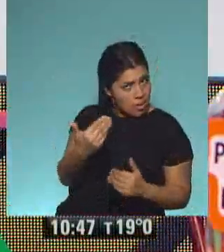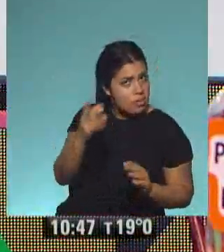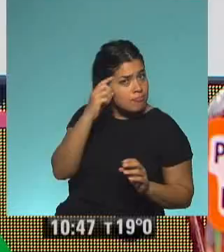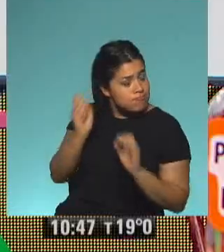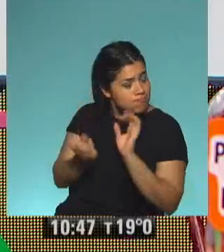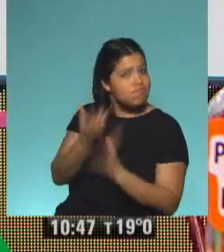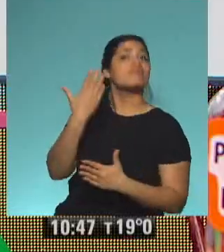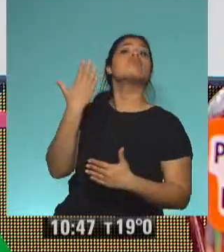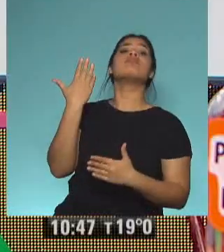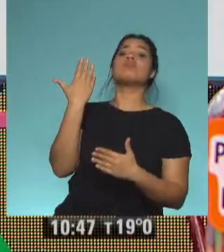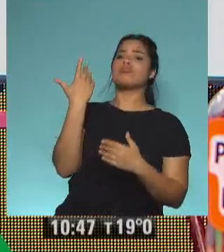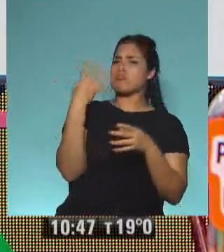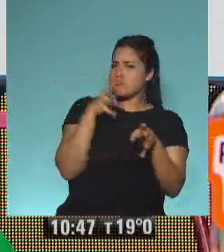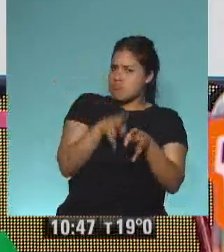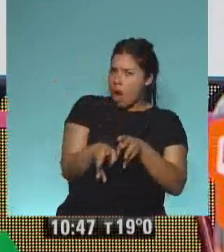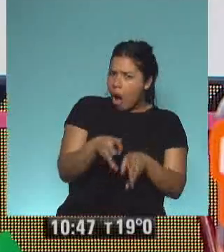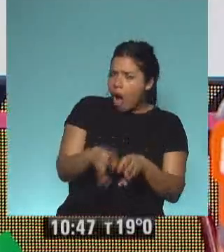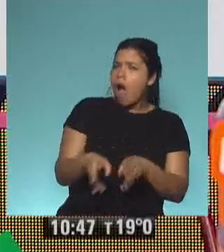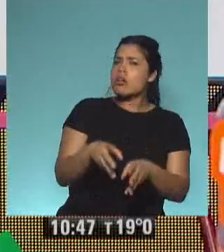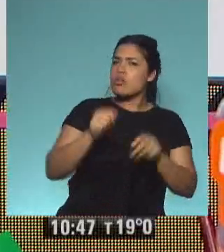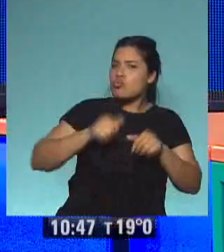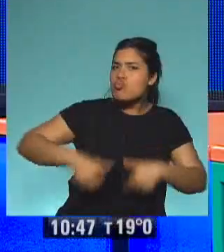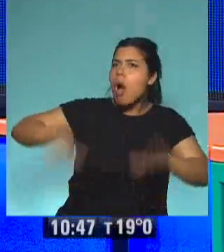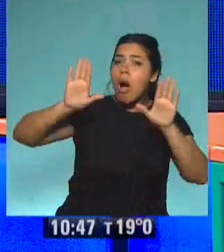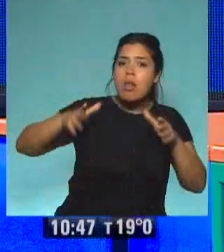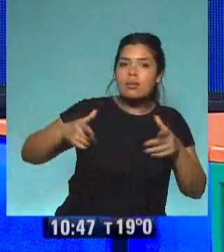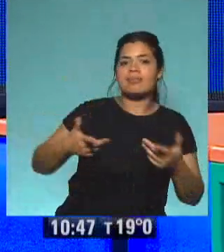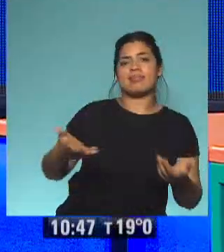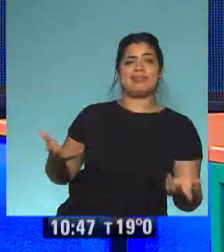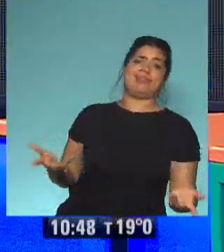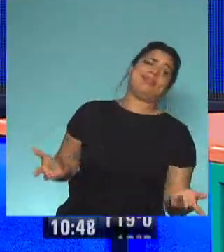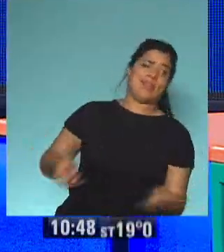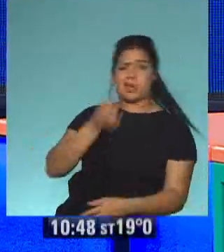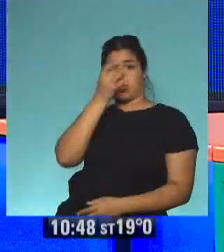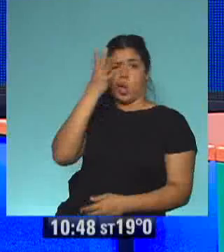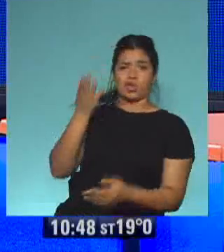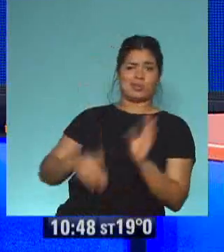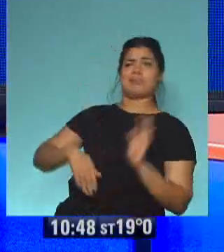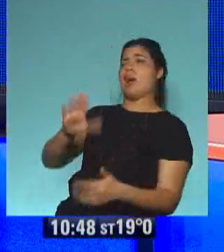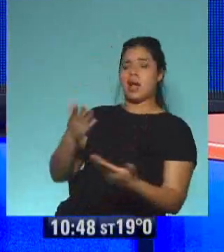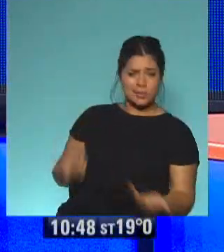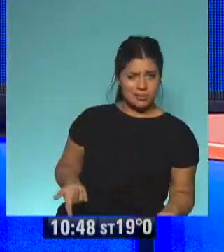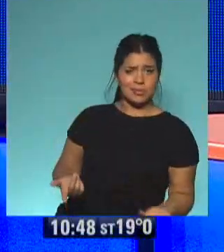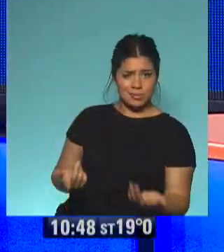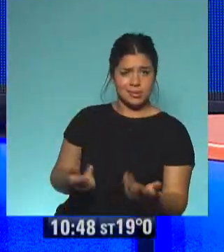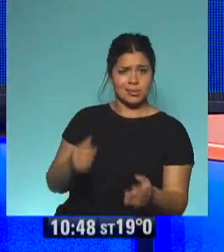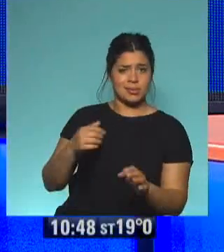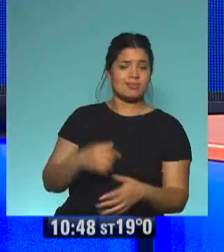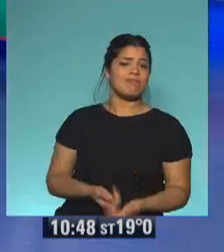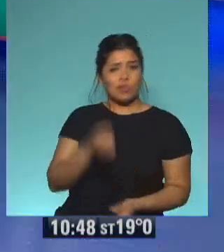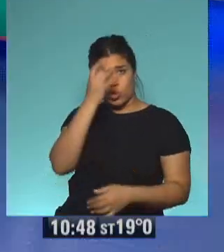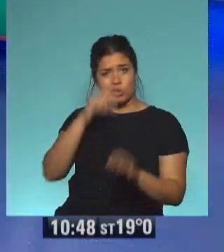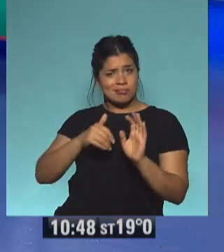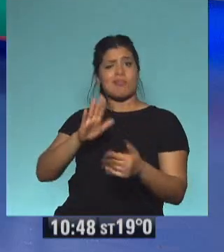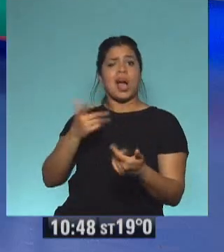diseñó un montón de máquinas para volar, porque hoy claro estamos que sí, hablando dice, del como vuelo. Más de 12 máquinas. ¡Ah, qué bien! No es que son dulces, 12. No.